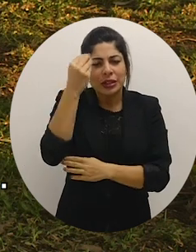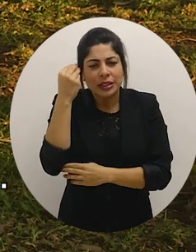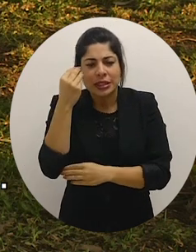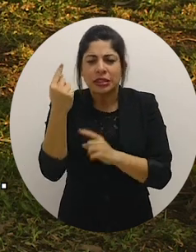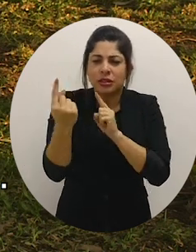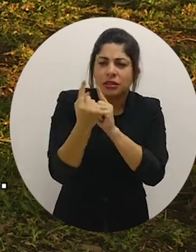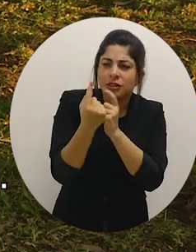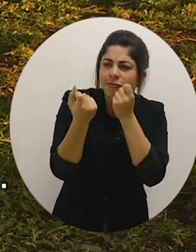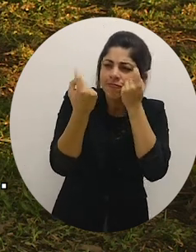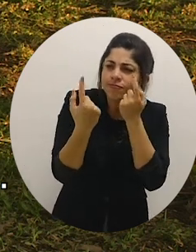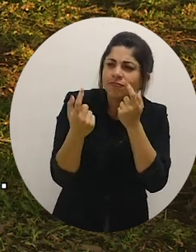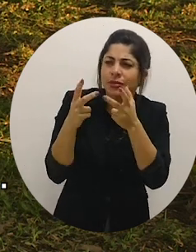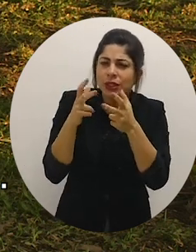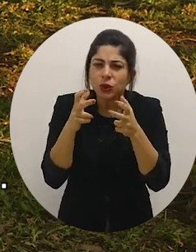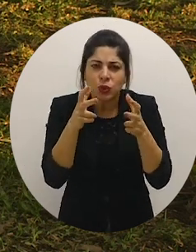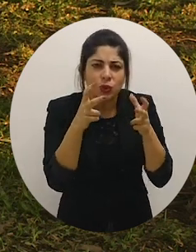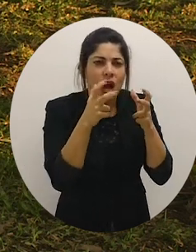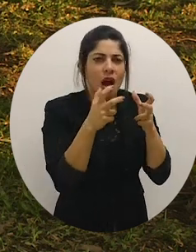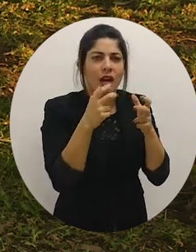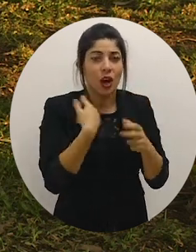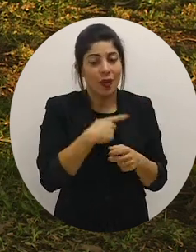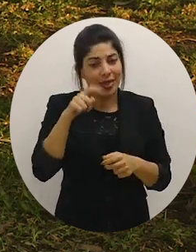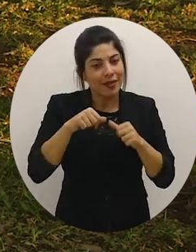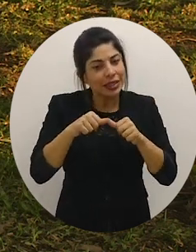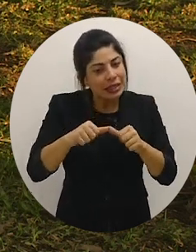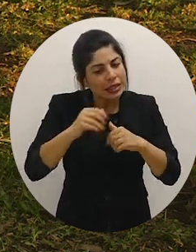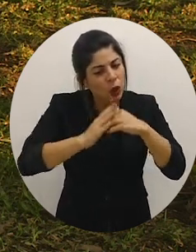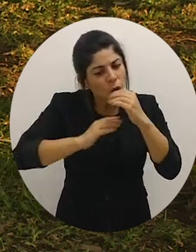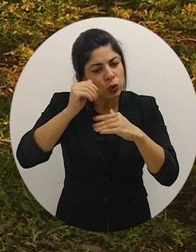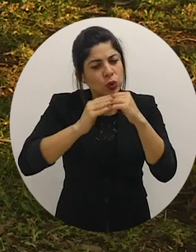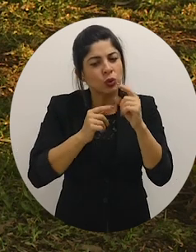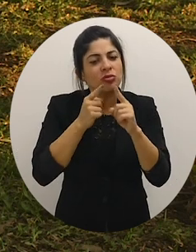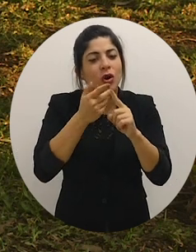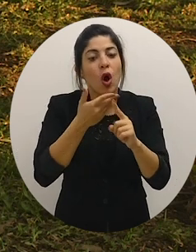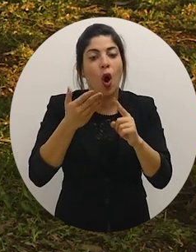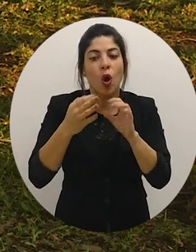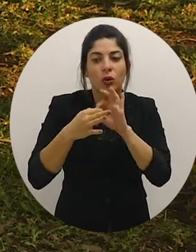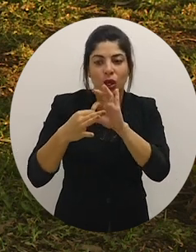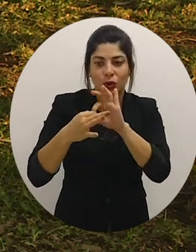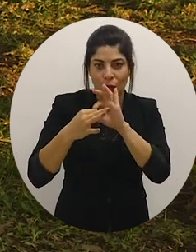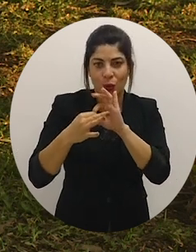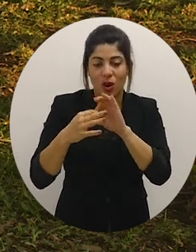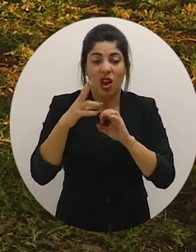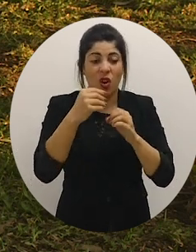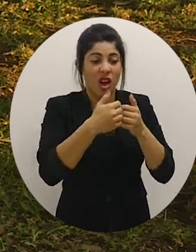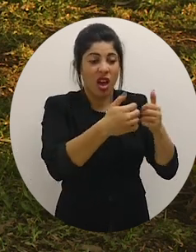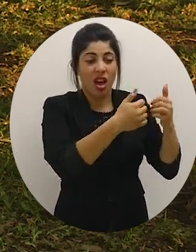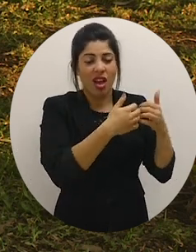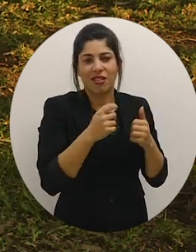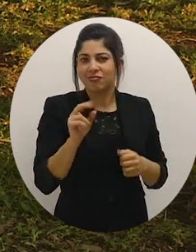acercarnos, entendernos y escucharnos. Tenemos que seguir construyendo sobre lo que nos une como país y no sobre lo que nos